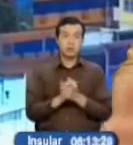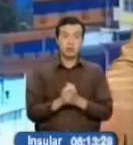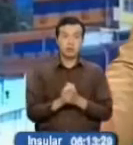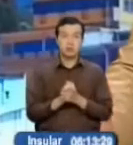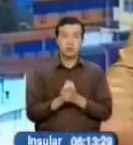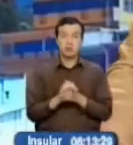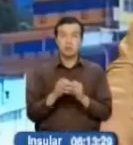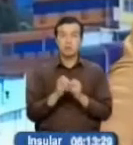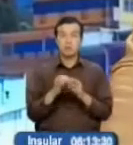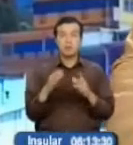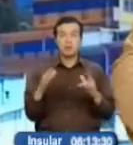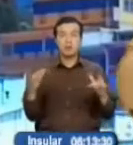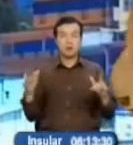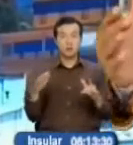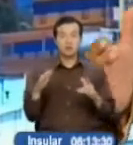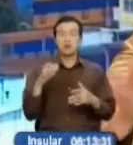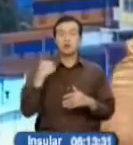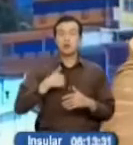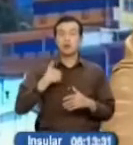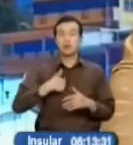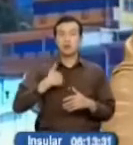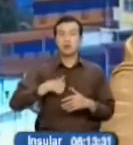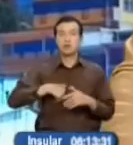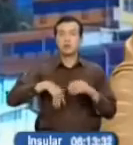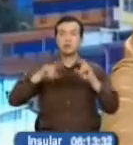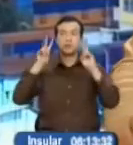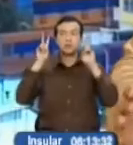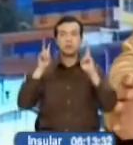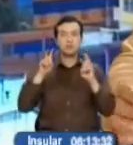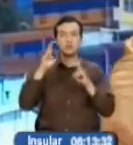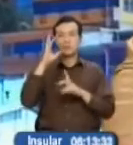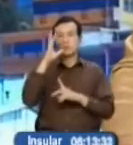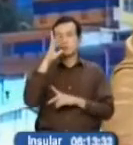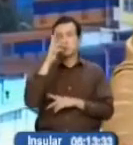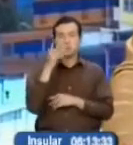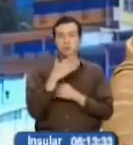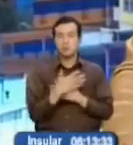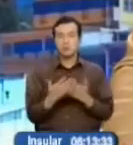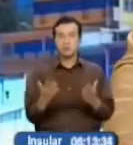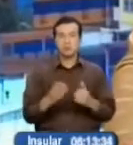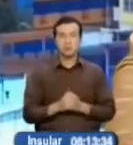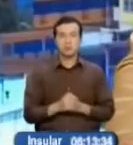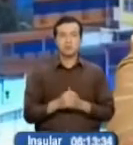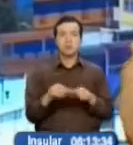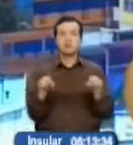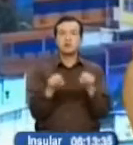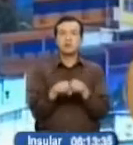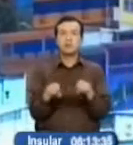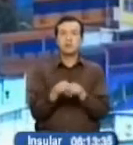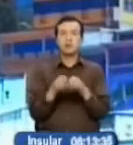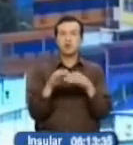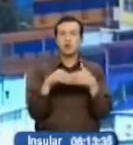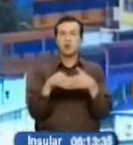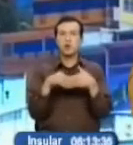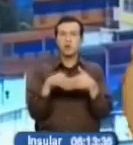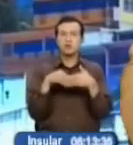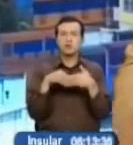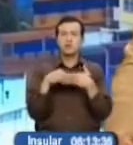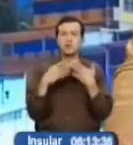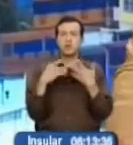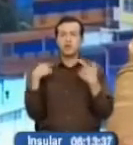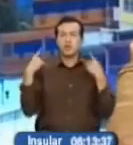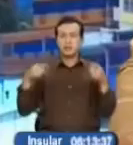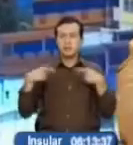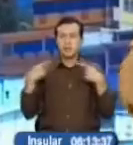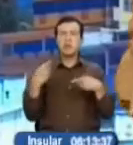más extensiva. Argentina tiene unos casos maravillosos hechos con zapatos, con cauchos de llantas